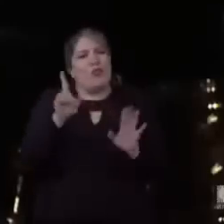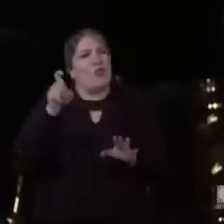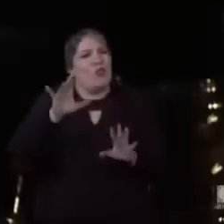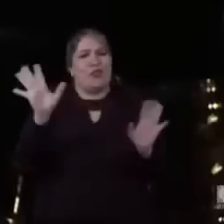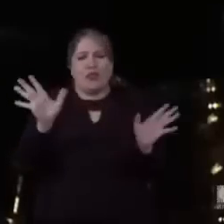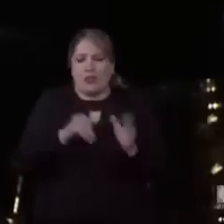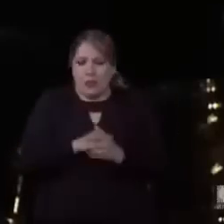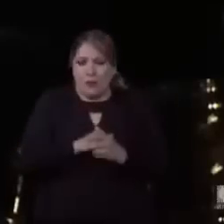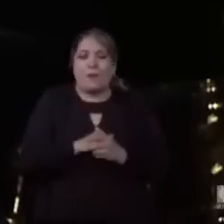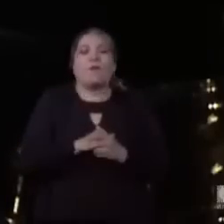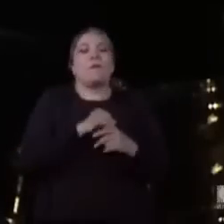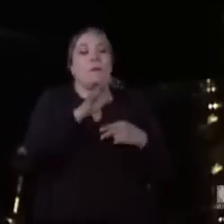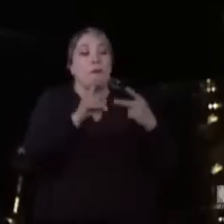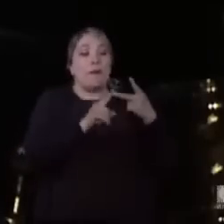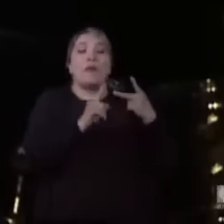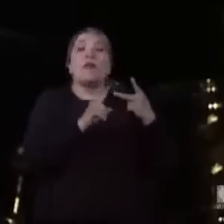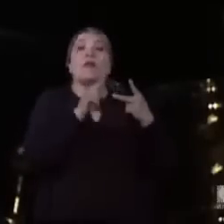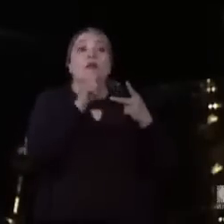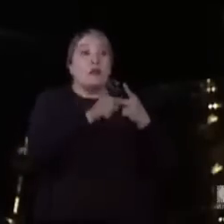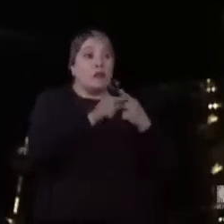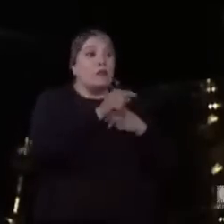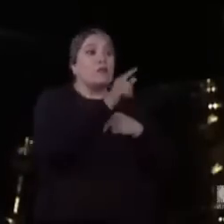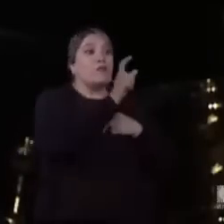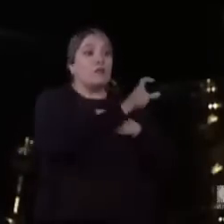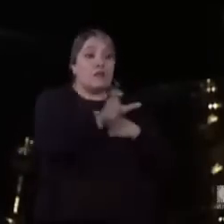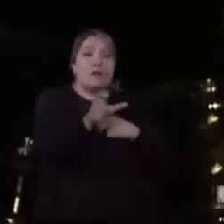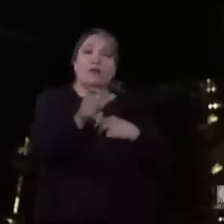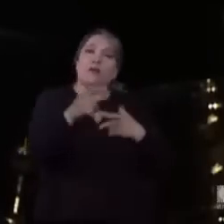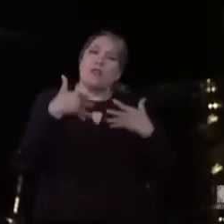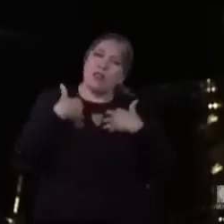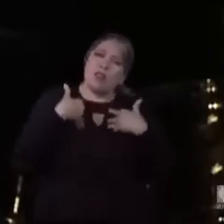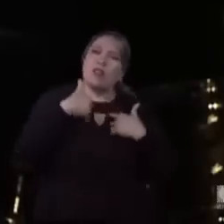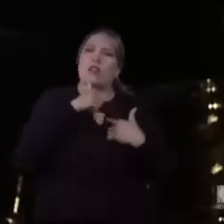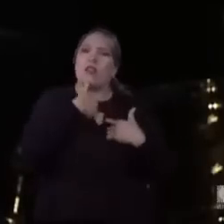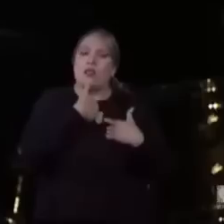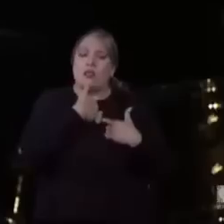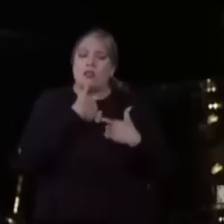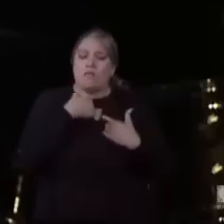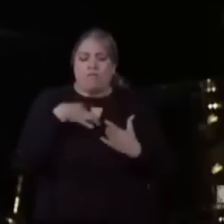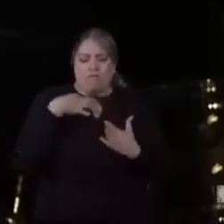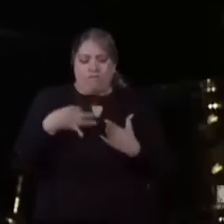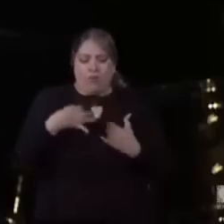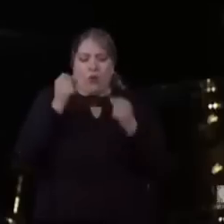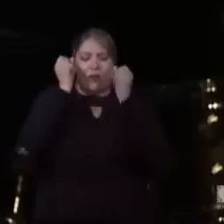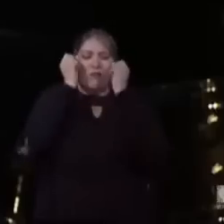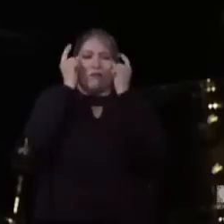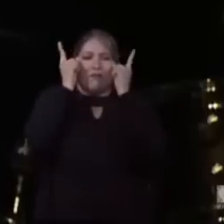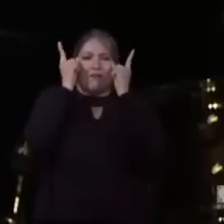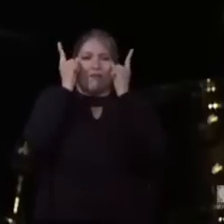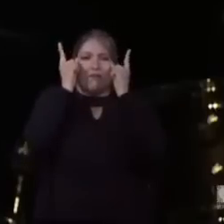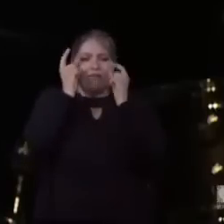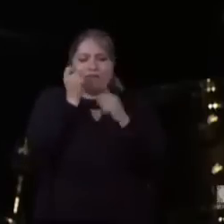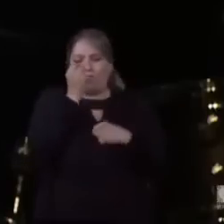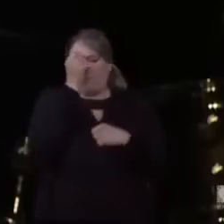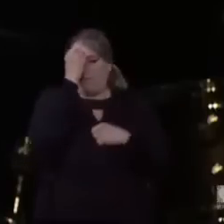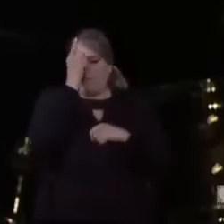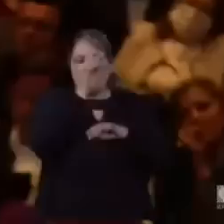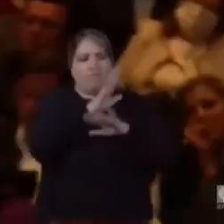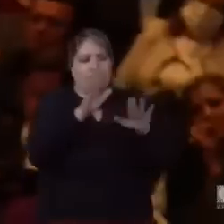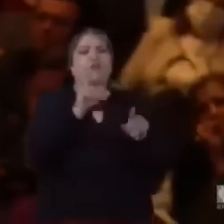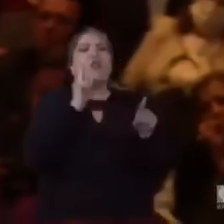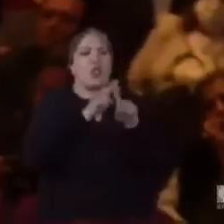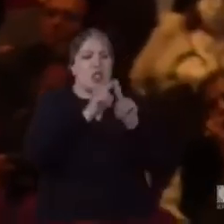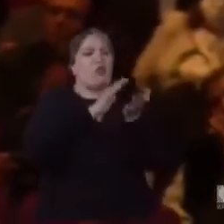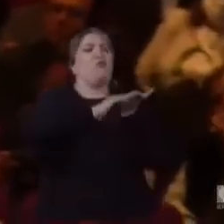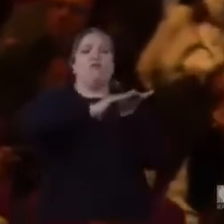Pedimos reconocer a las víctimas del conflicto armado en su dolor, dignidad y resistencia y a comprometernos con la